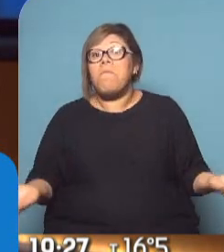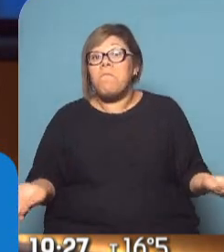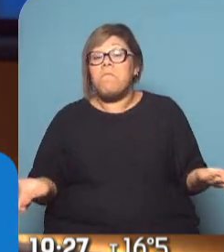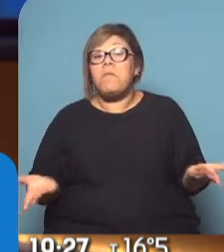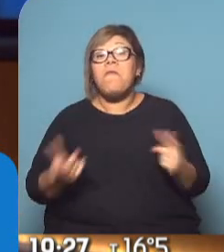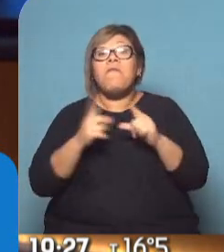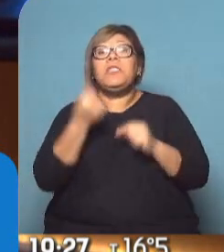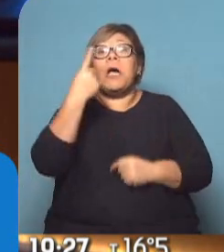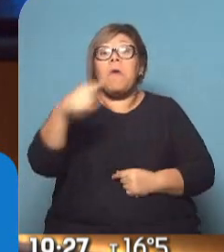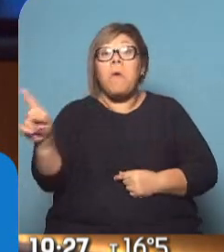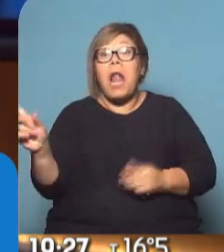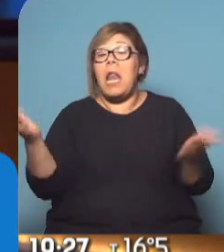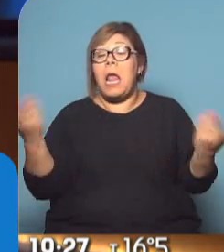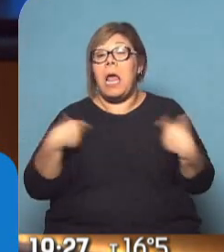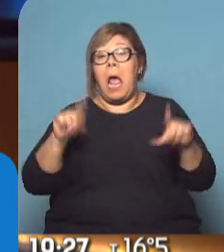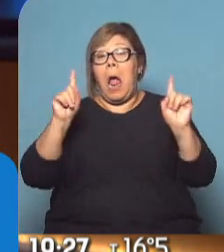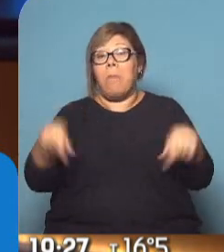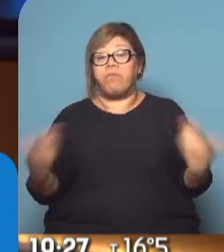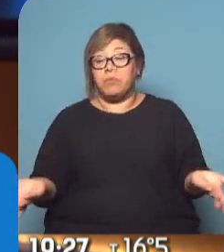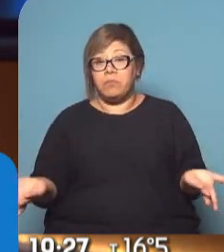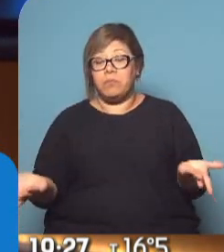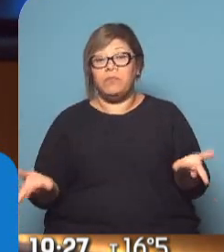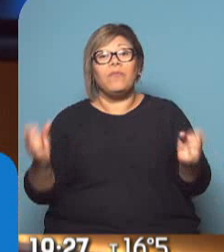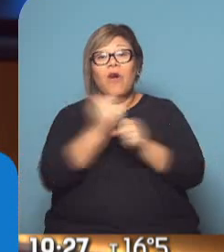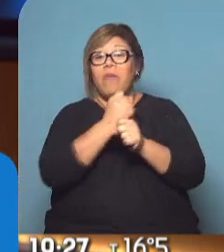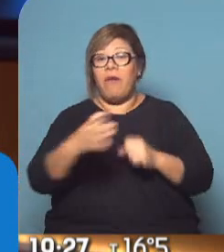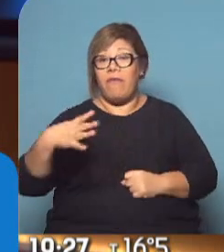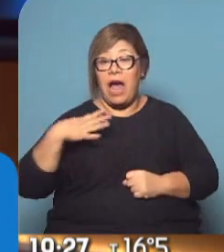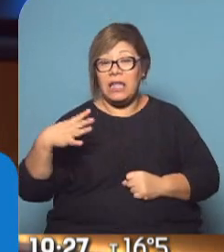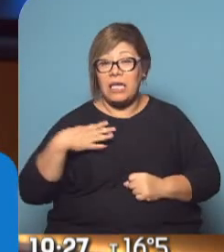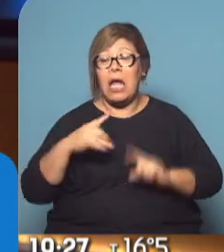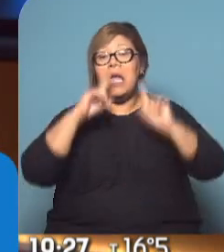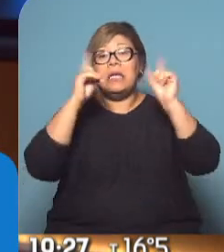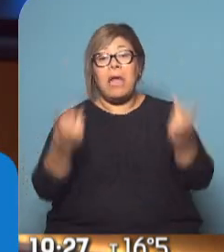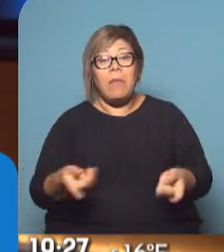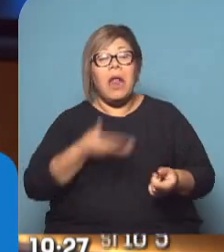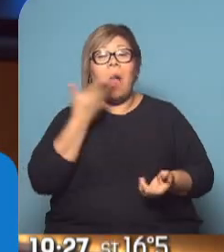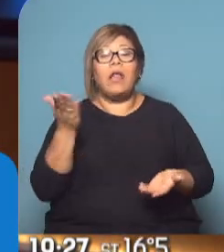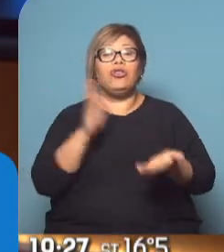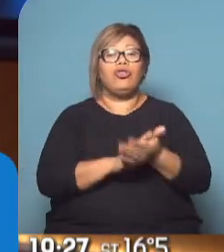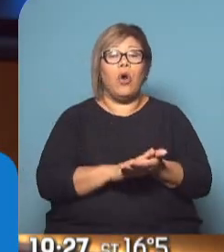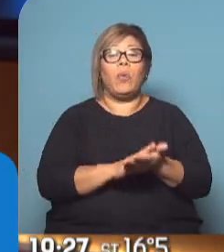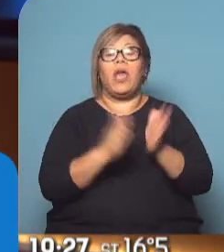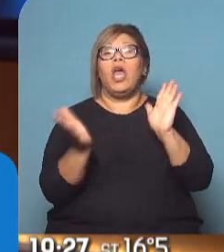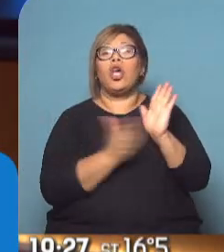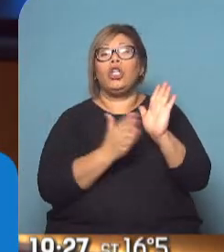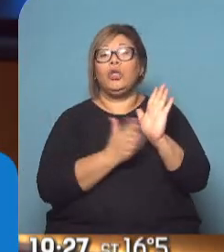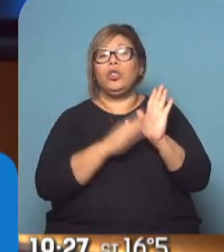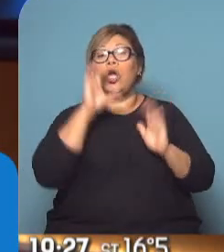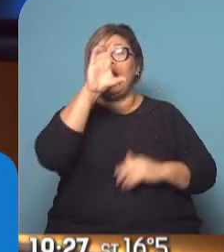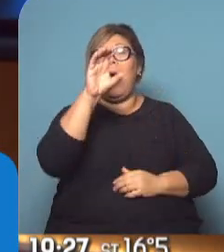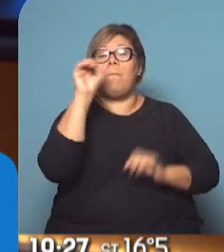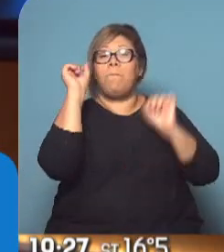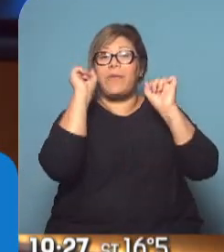que en qué momento se van a realizar las elecciones se está hablando de una convención constituyente para reformar la constitución de la provincia